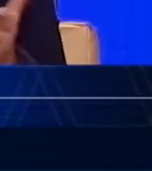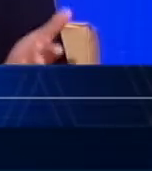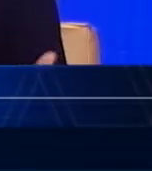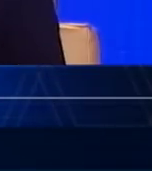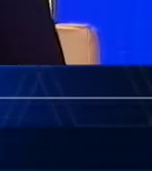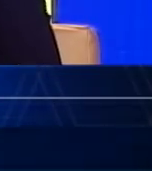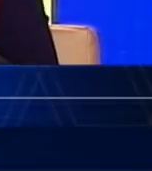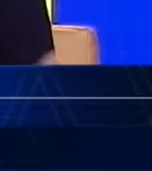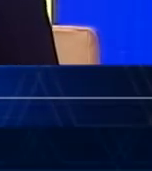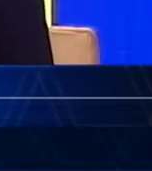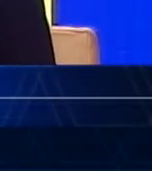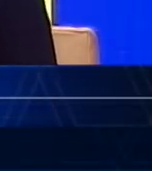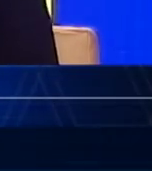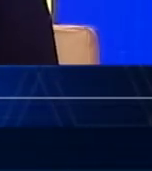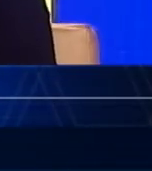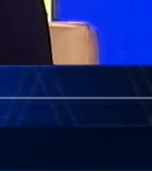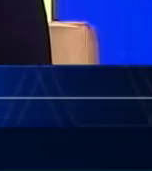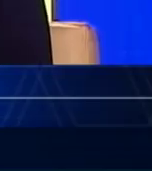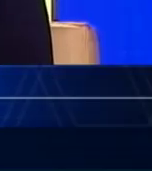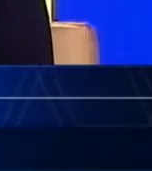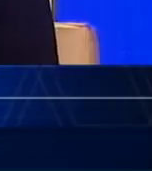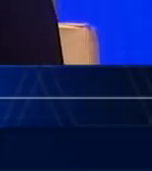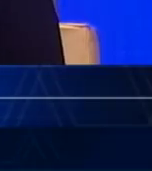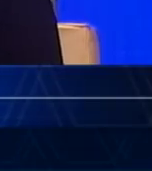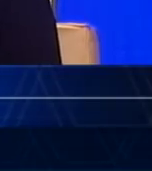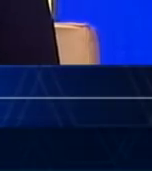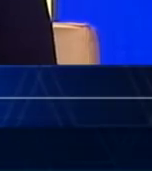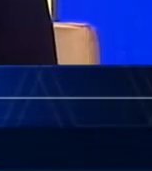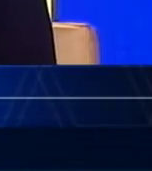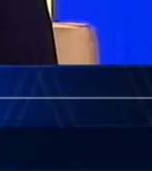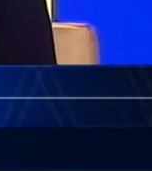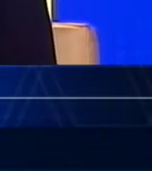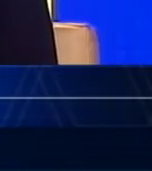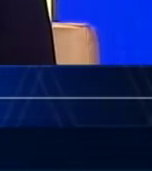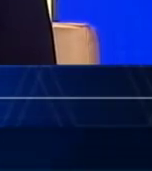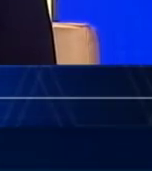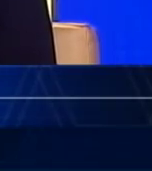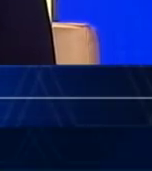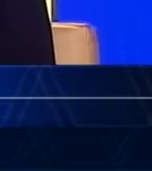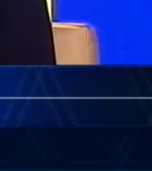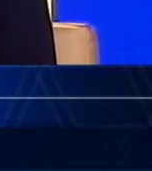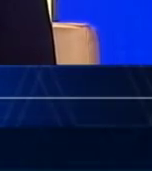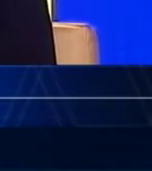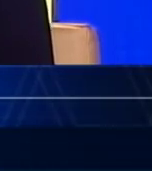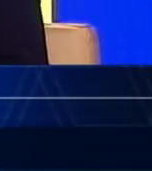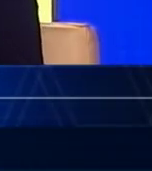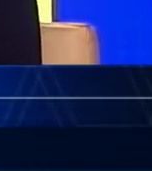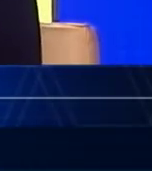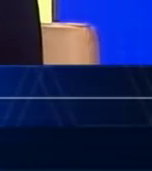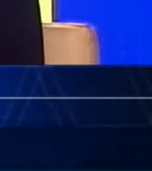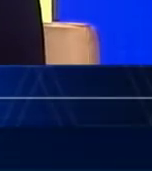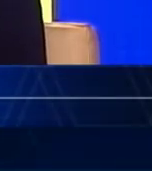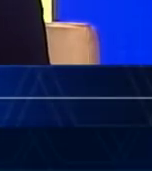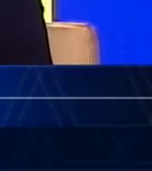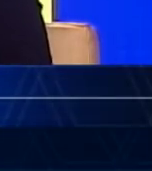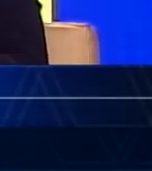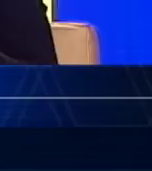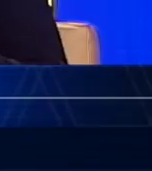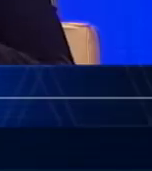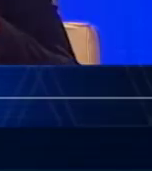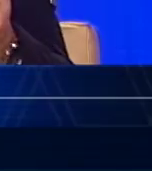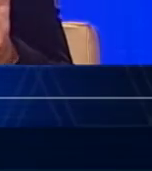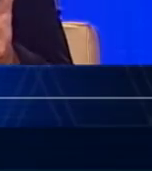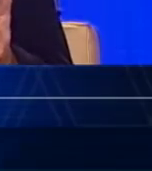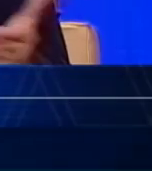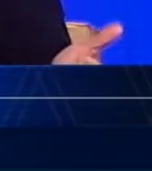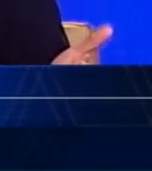discusión, conversación, como quieran llamarlo, que está en curso y que los venezolanos debemos apoyar. La alternativa a